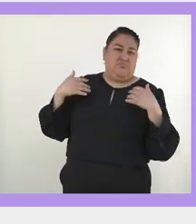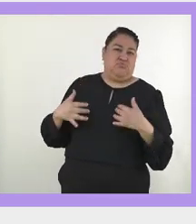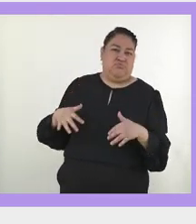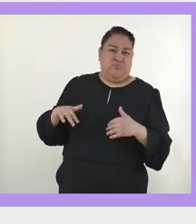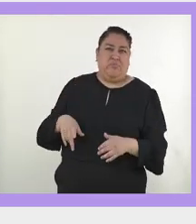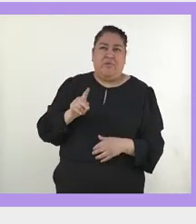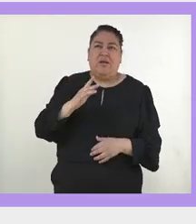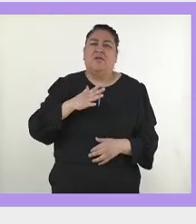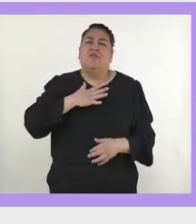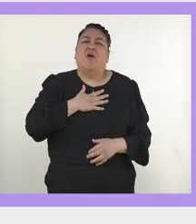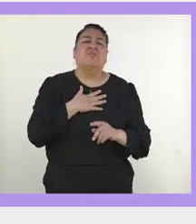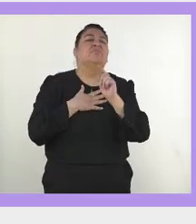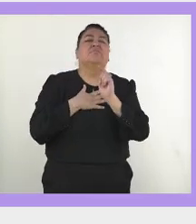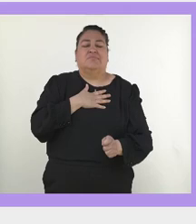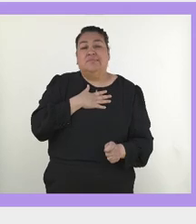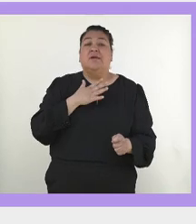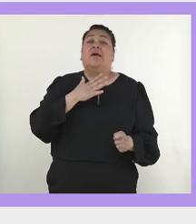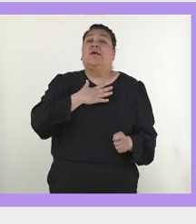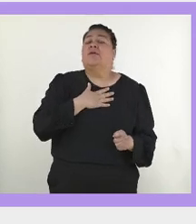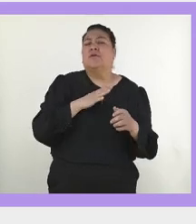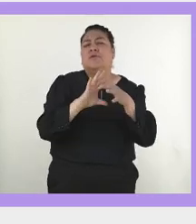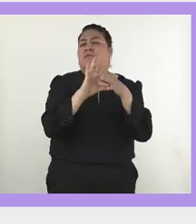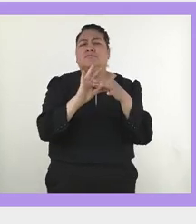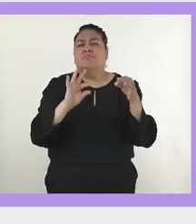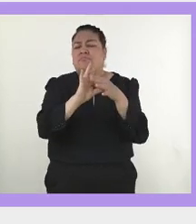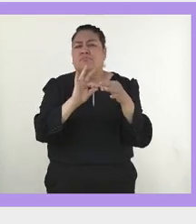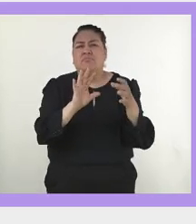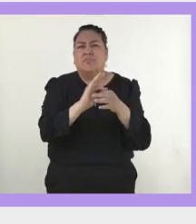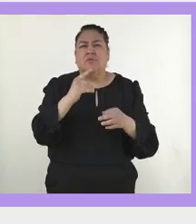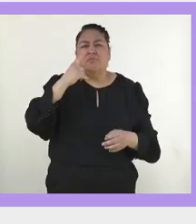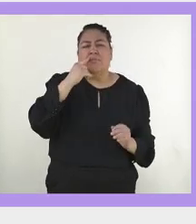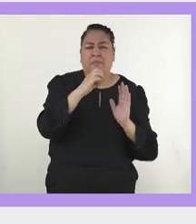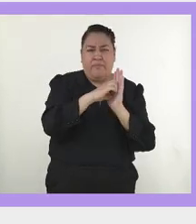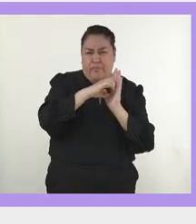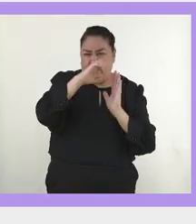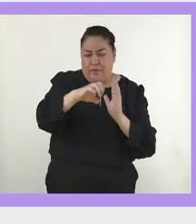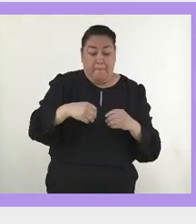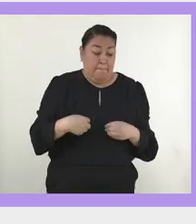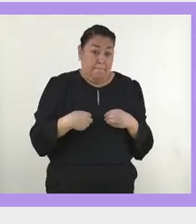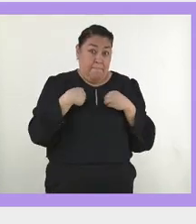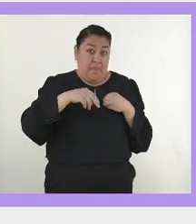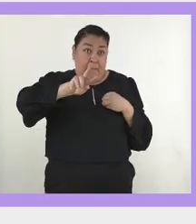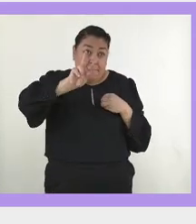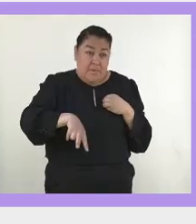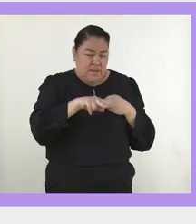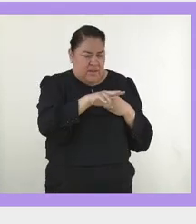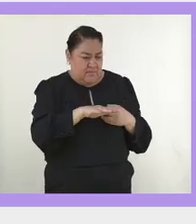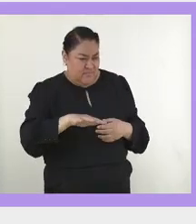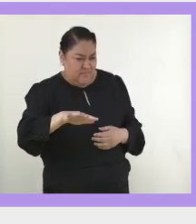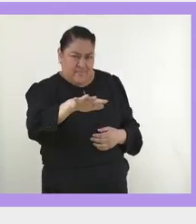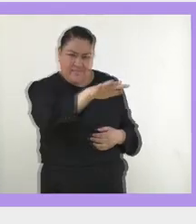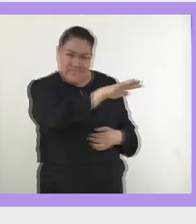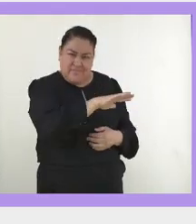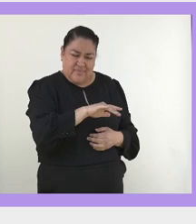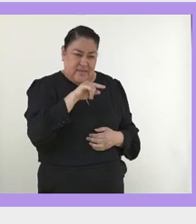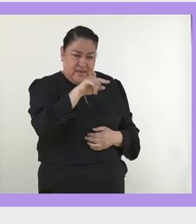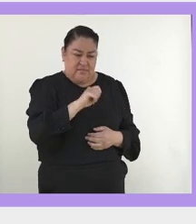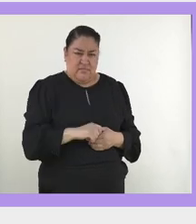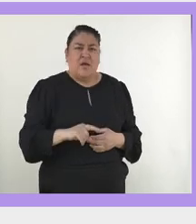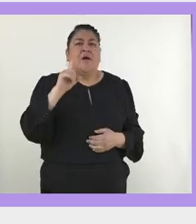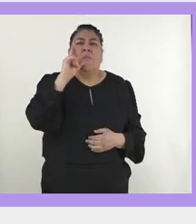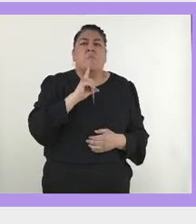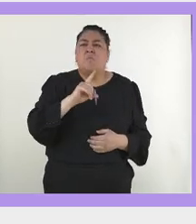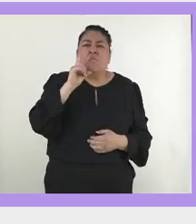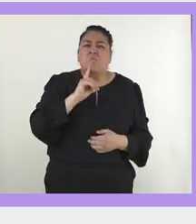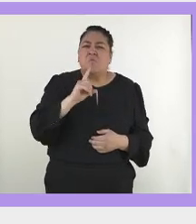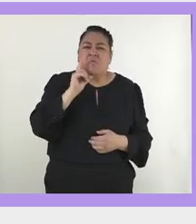toca la estructura no el Cómo de de una realidad que no había las mujeres Siempre han jugado al fútbol